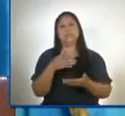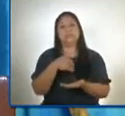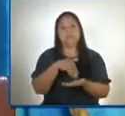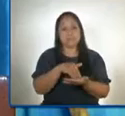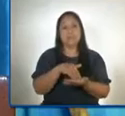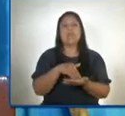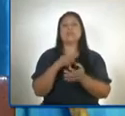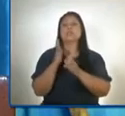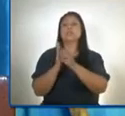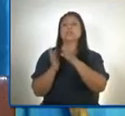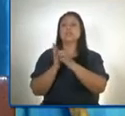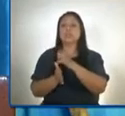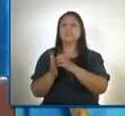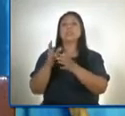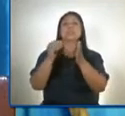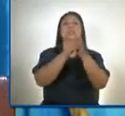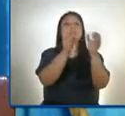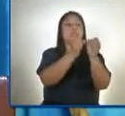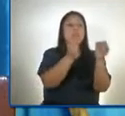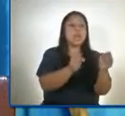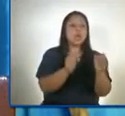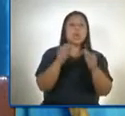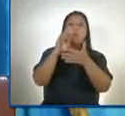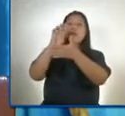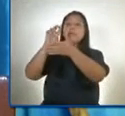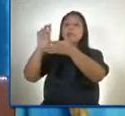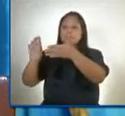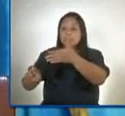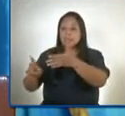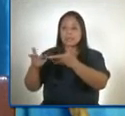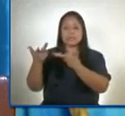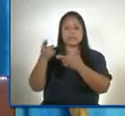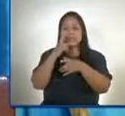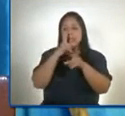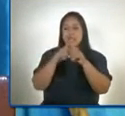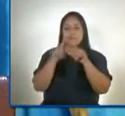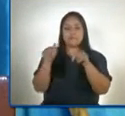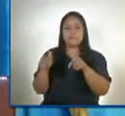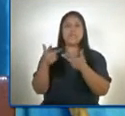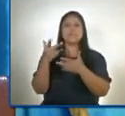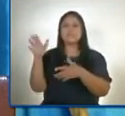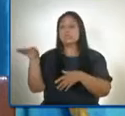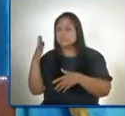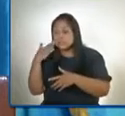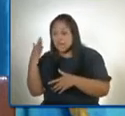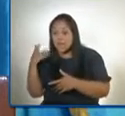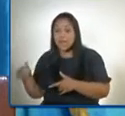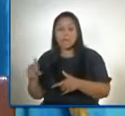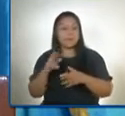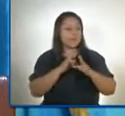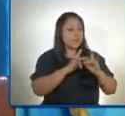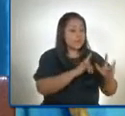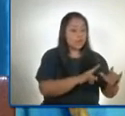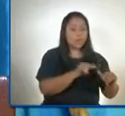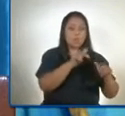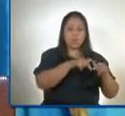en Escuintla, en Quetzaltenango, en Petén, en el departamento también de Zacapa y en Retalhuleu para